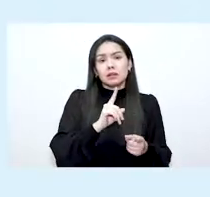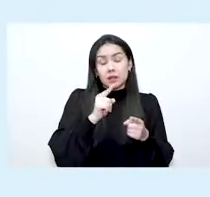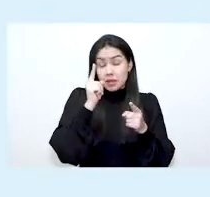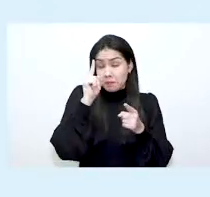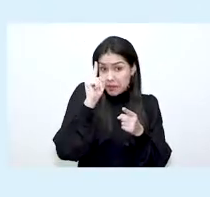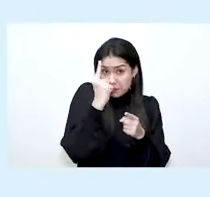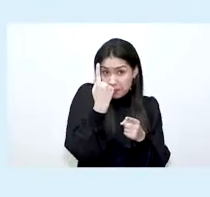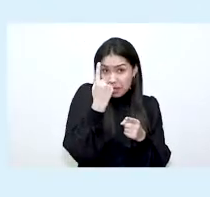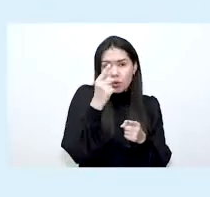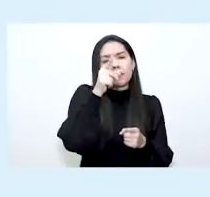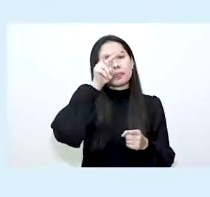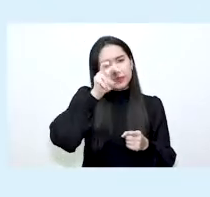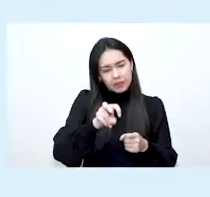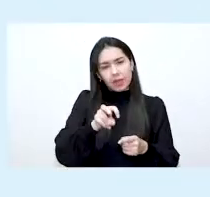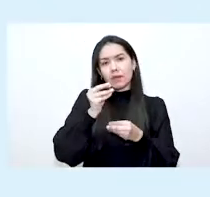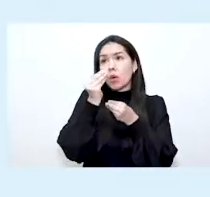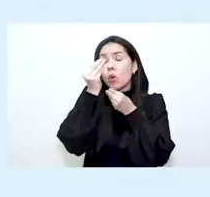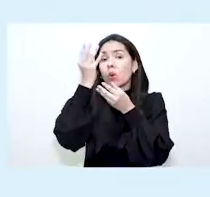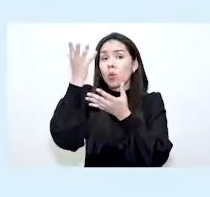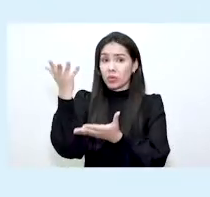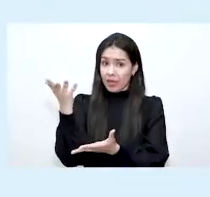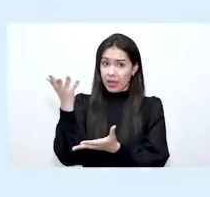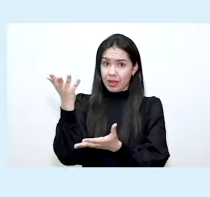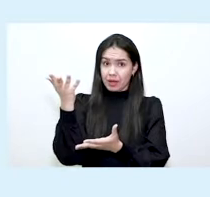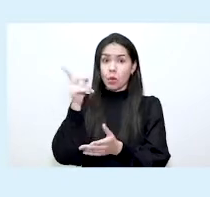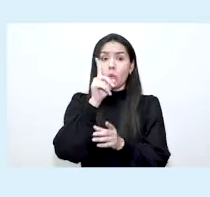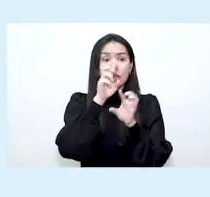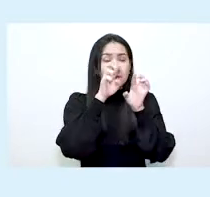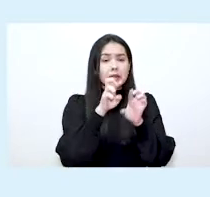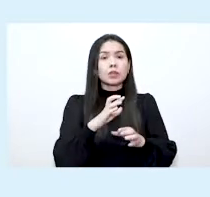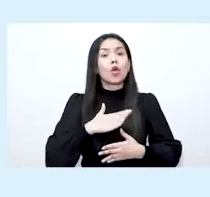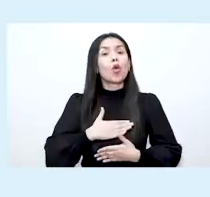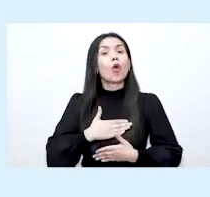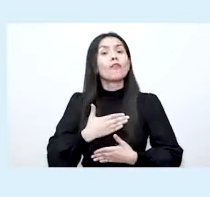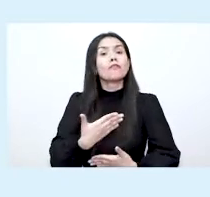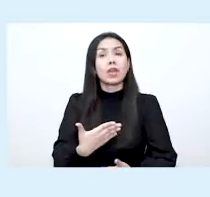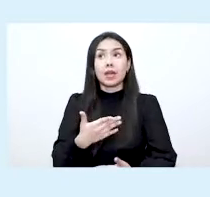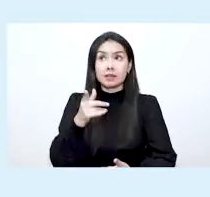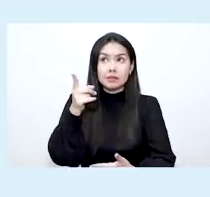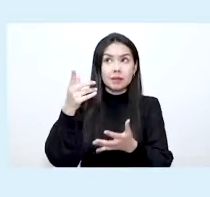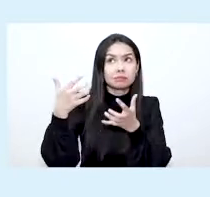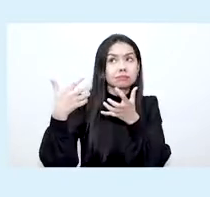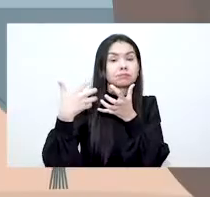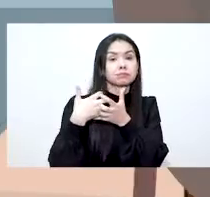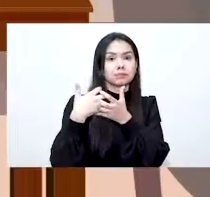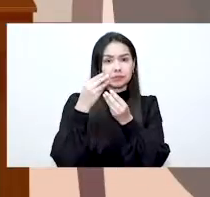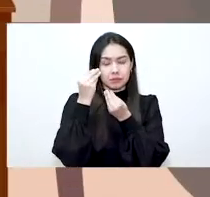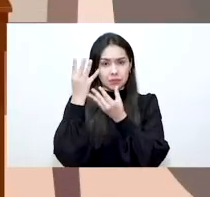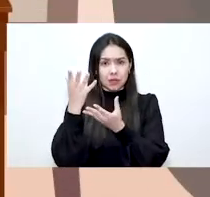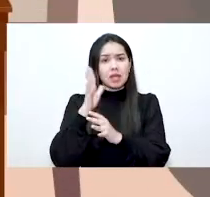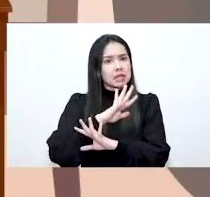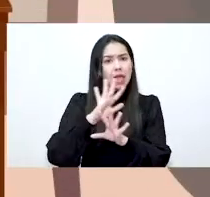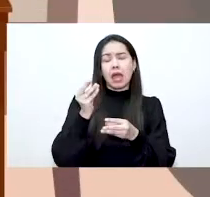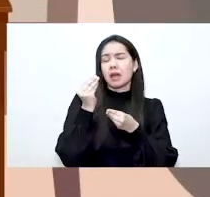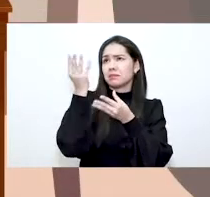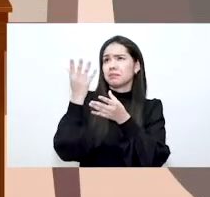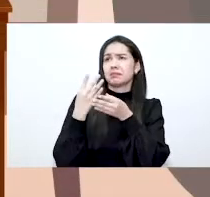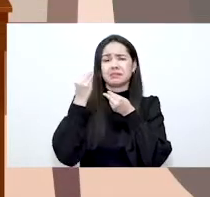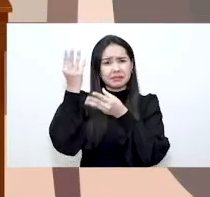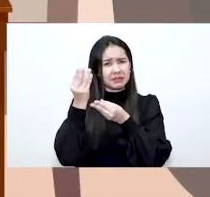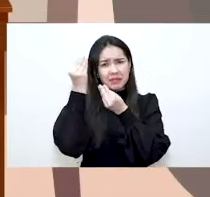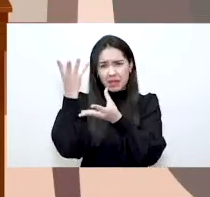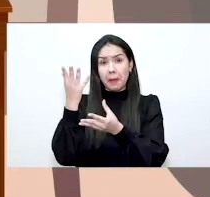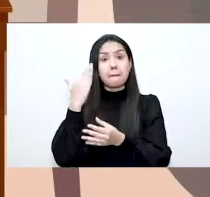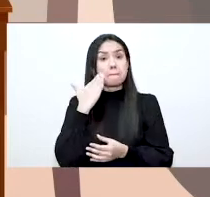El paso uno es contar lo que te pasó a una persona de confianza. Al contar todo a su mamá,